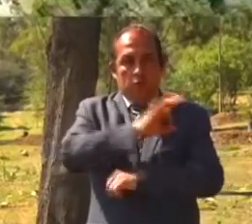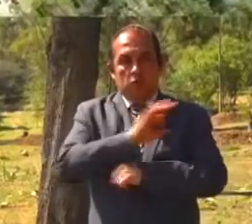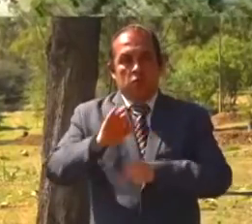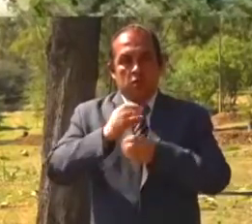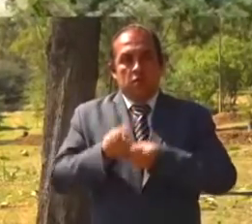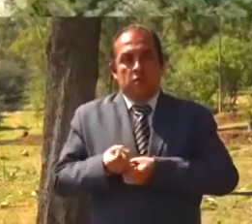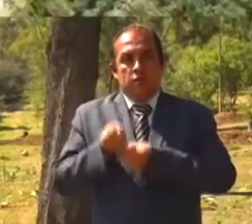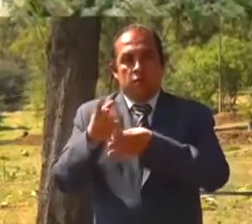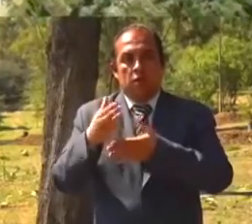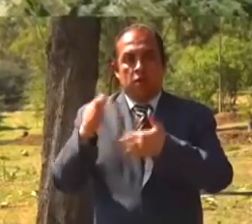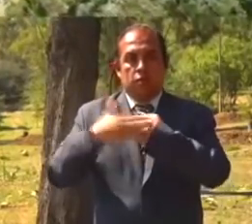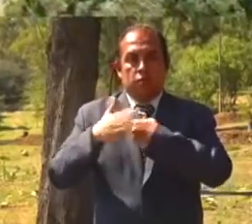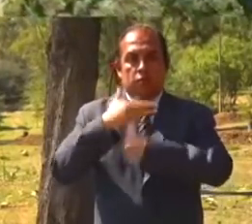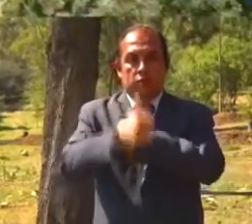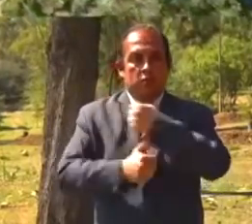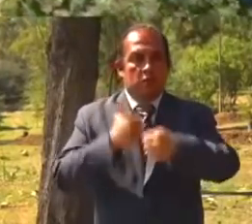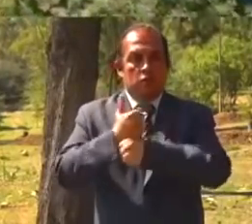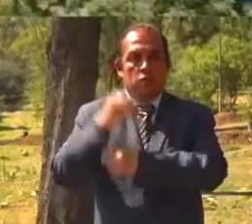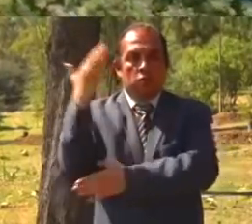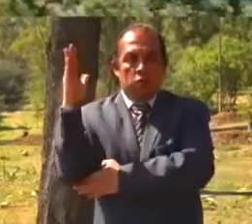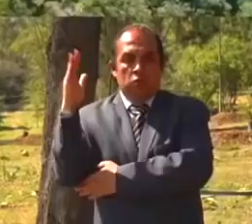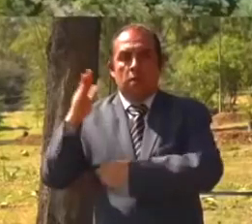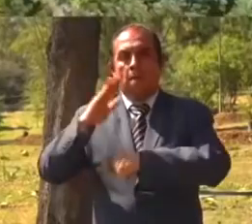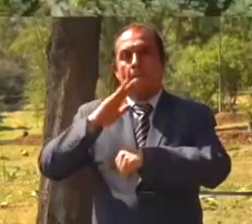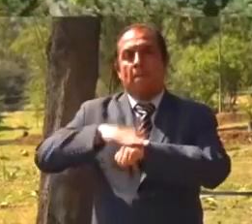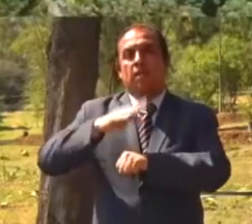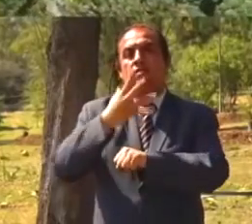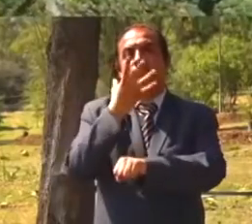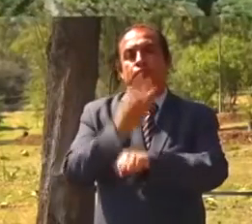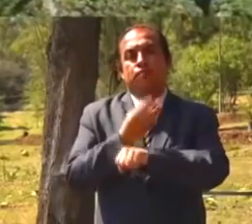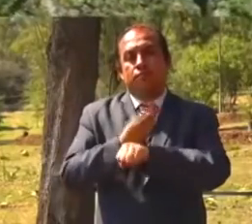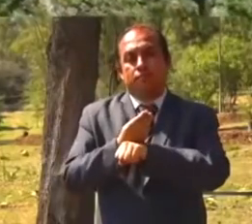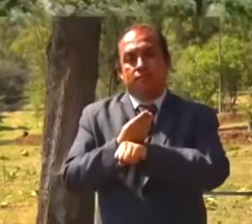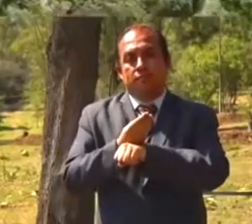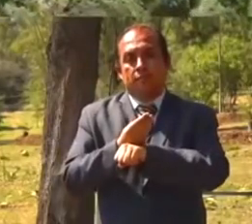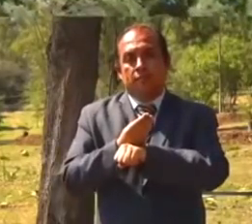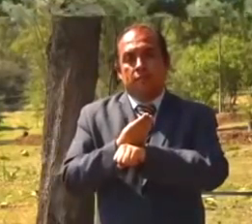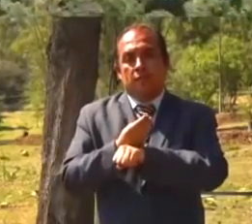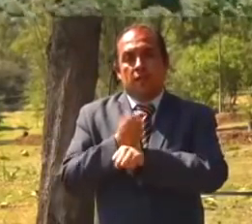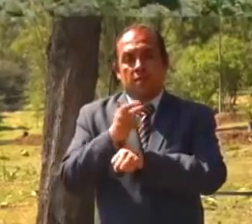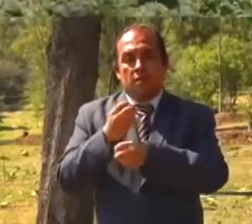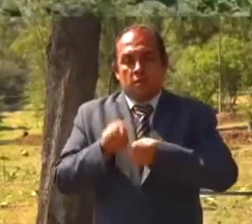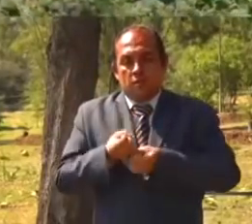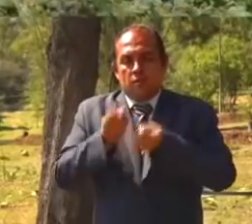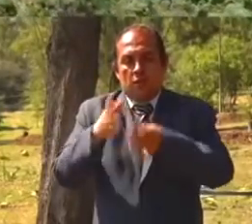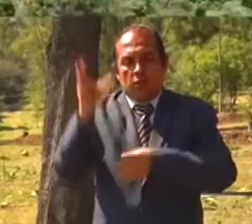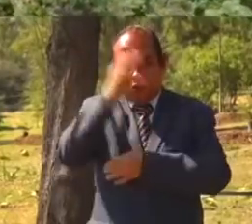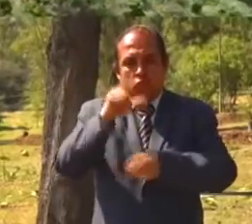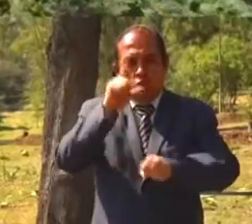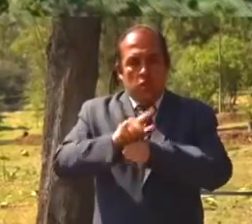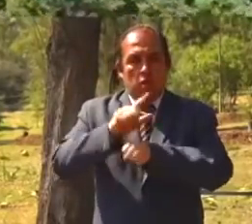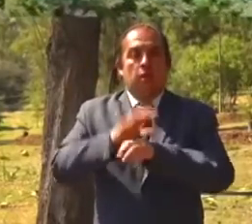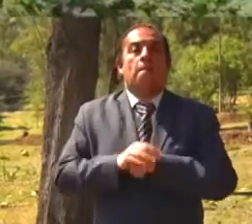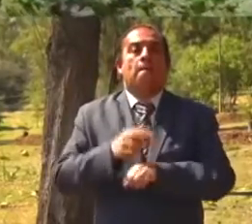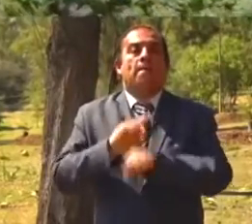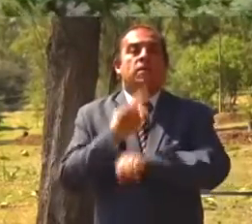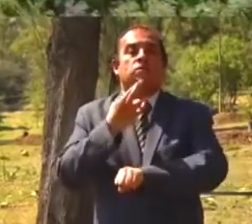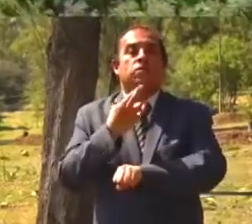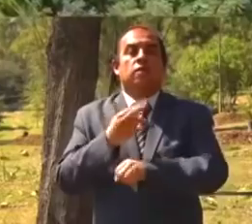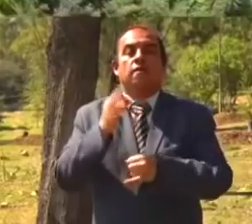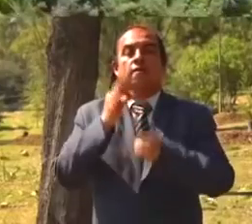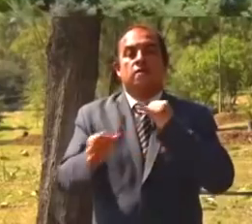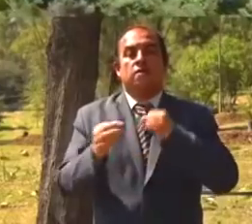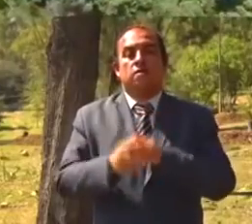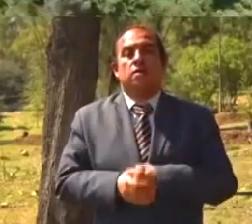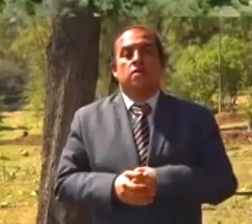podamos dejar en los próximos años un bosque más restaurado y con una oferta cultural mucho mayor. Y finalmente, pues